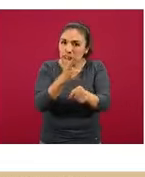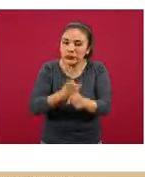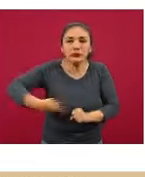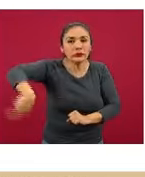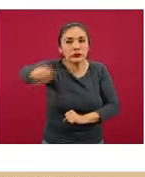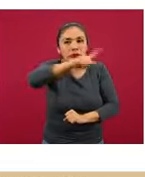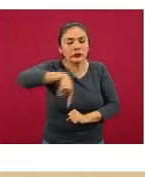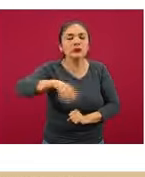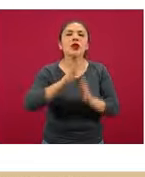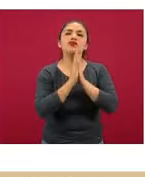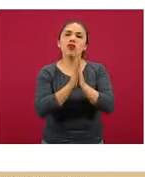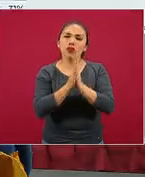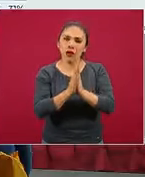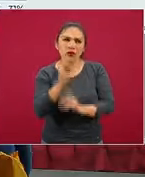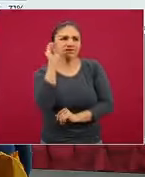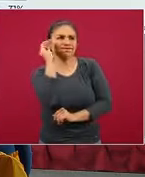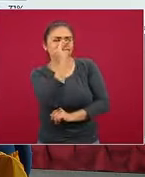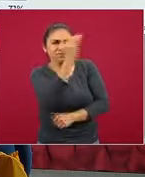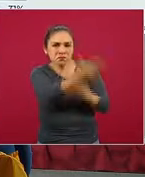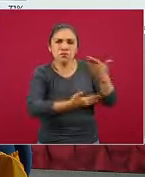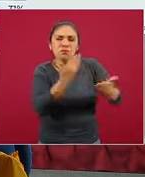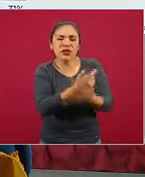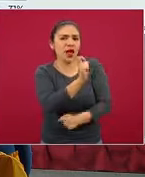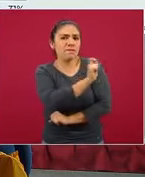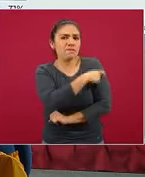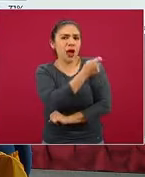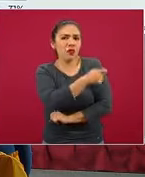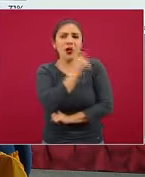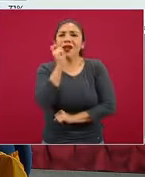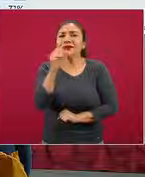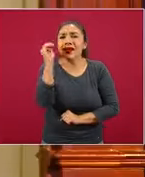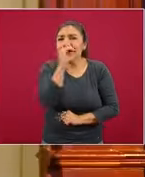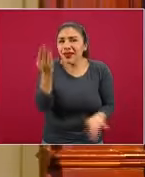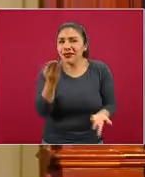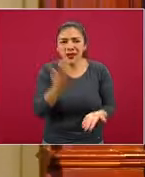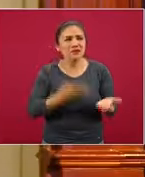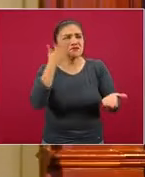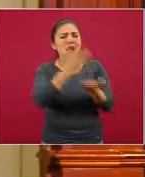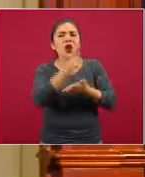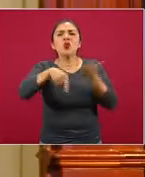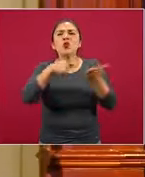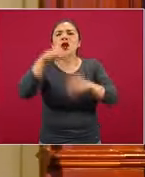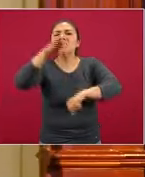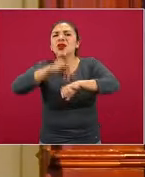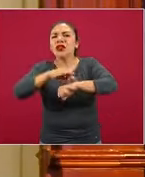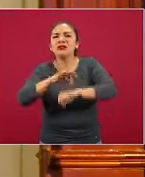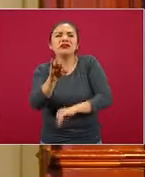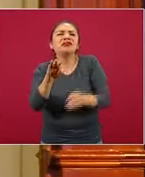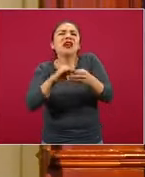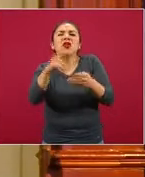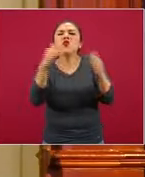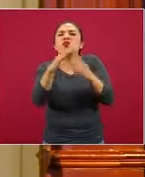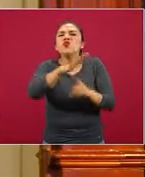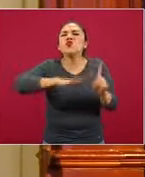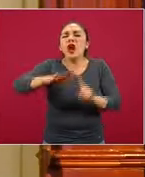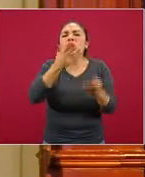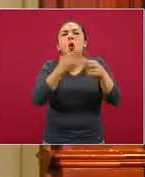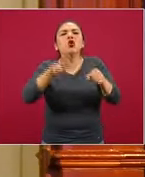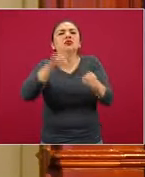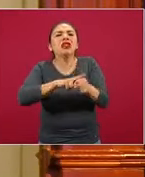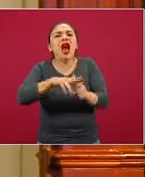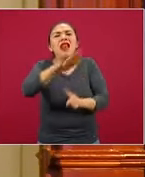a demandar la vacuna. La vacuna es gratuita, la consiguen en sus centros de salud más cercanos, en sus hospitales de zona,